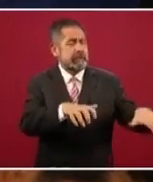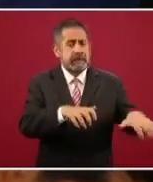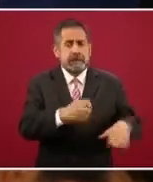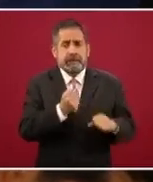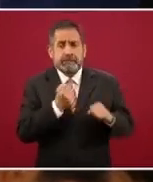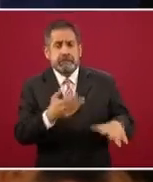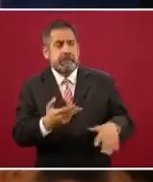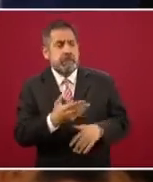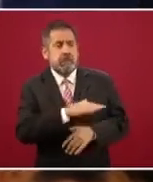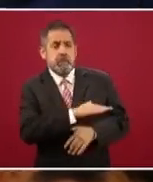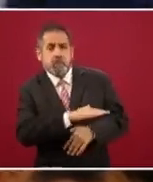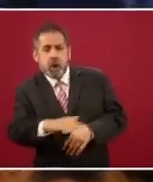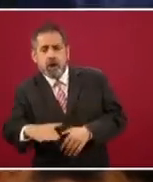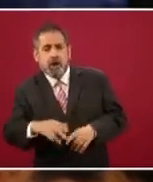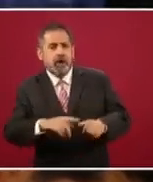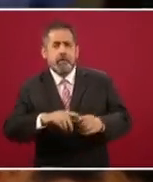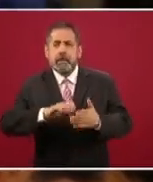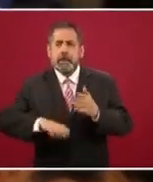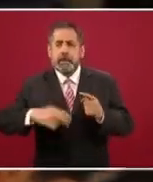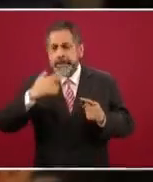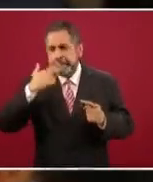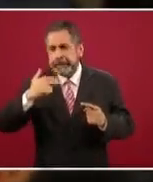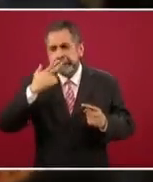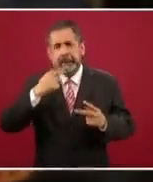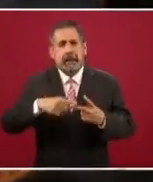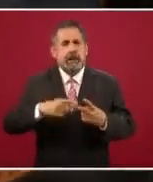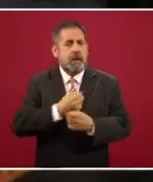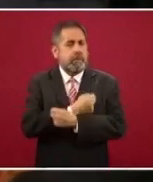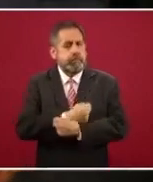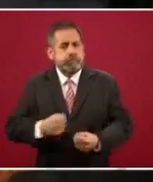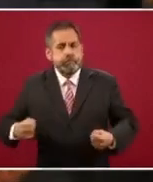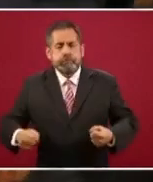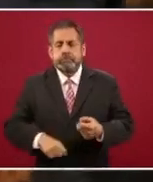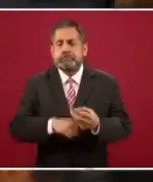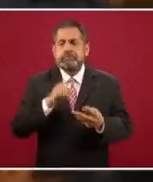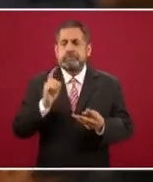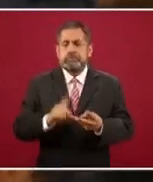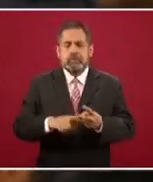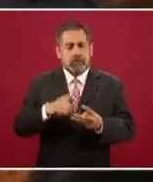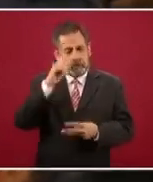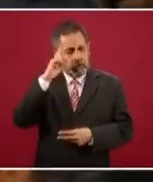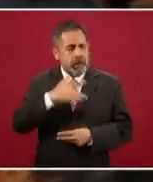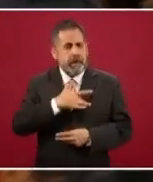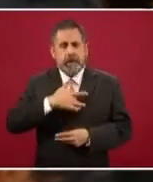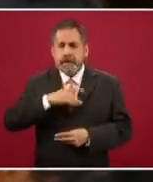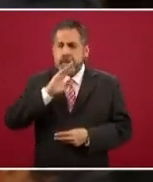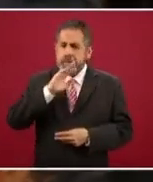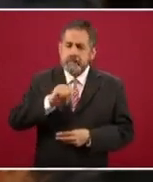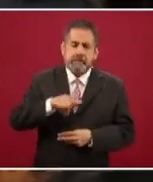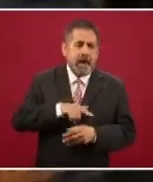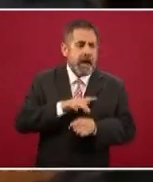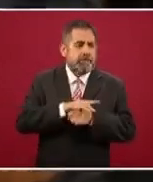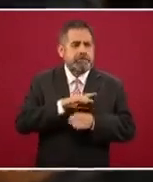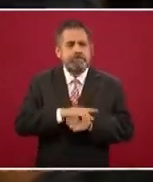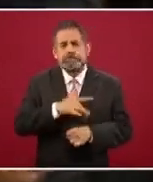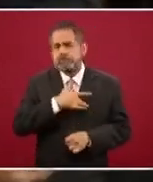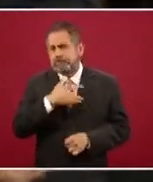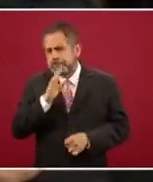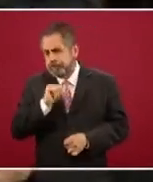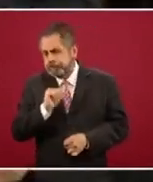de males como la diabetes, la obesidad, los males cardíacos, somos un pueblo de